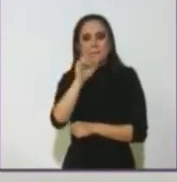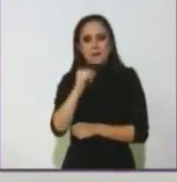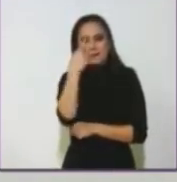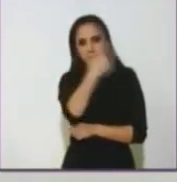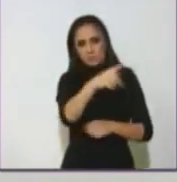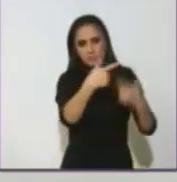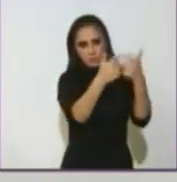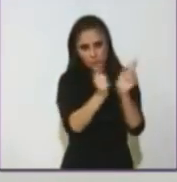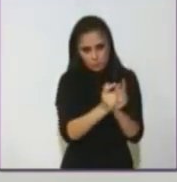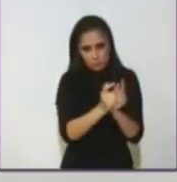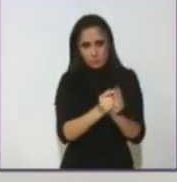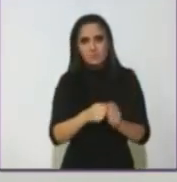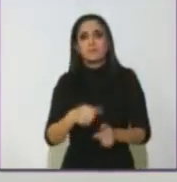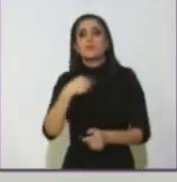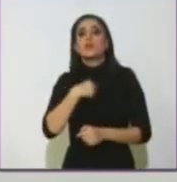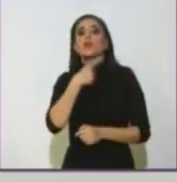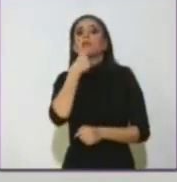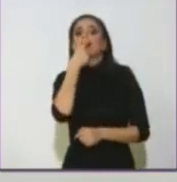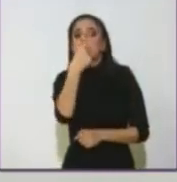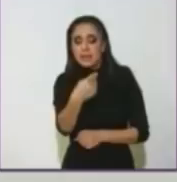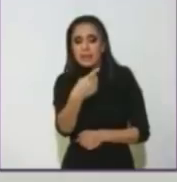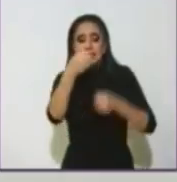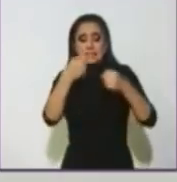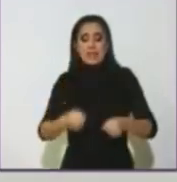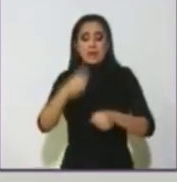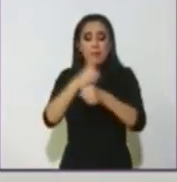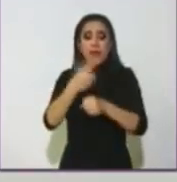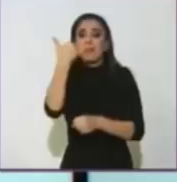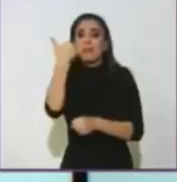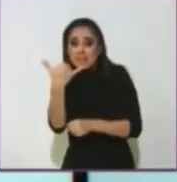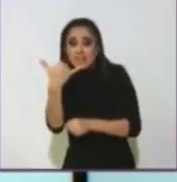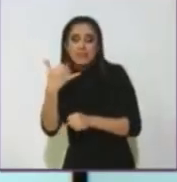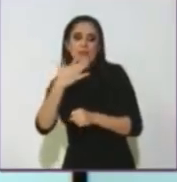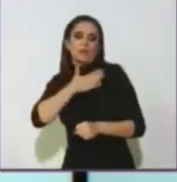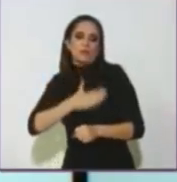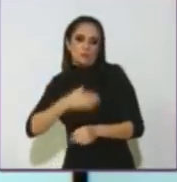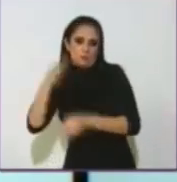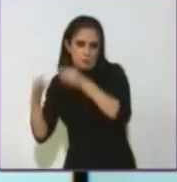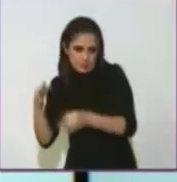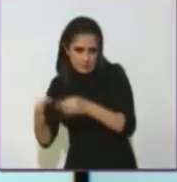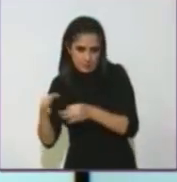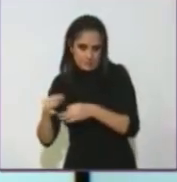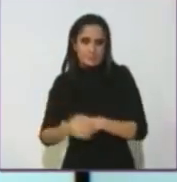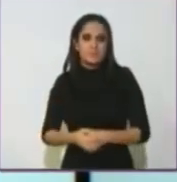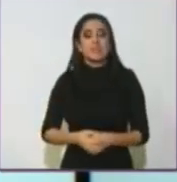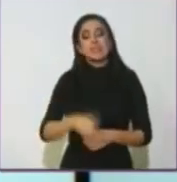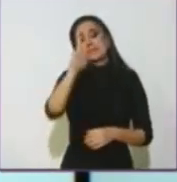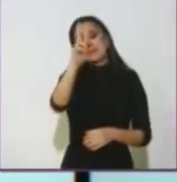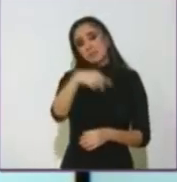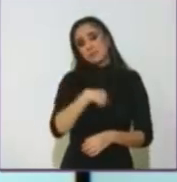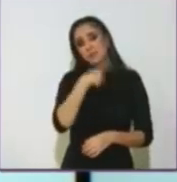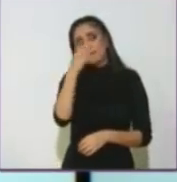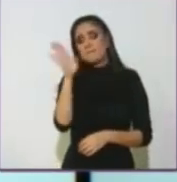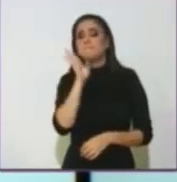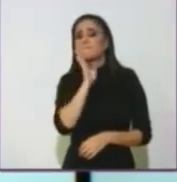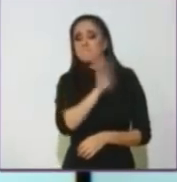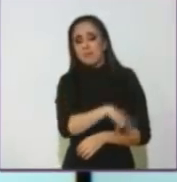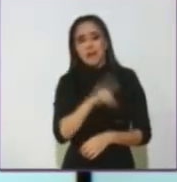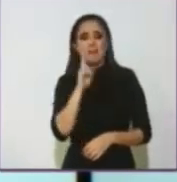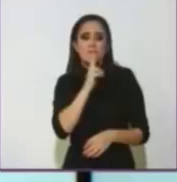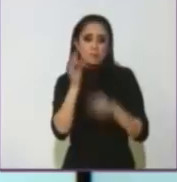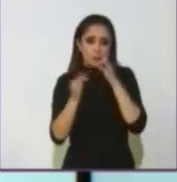insisto seguridad y justicia adelante vi que les tengo una pésima noticia el 2017